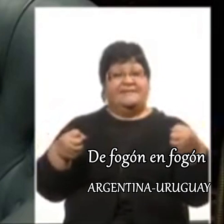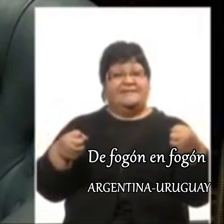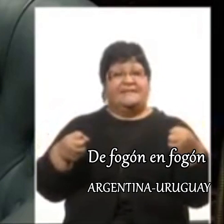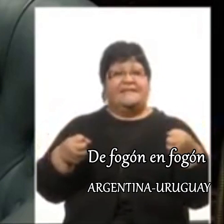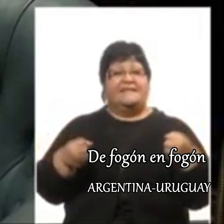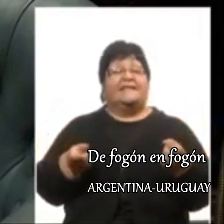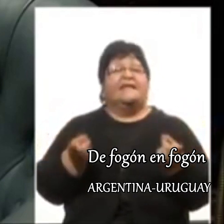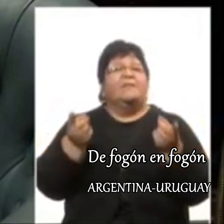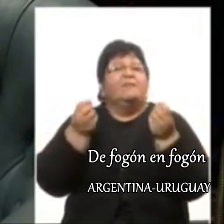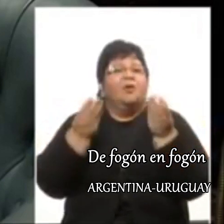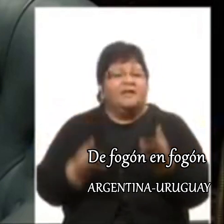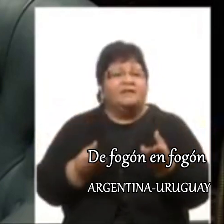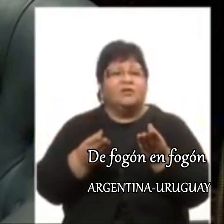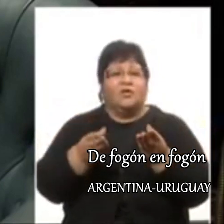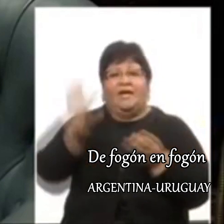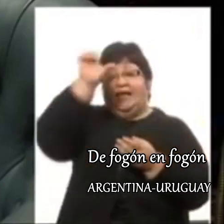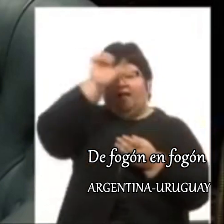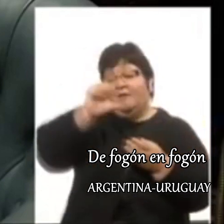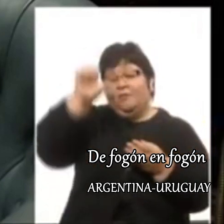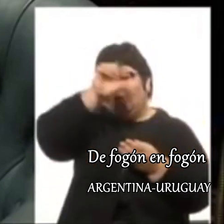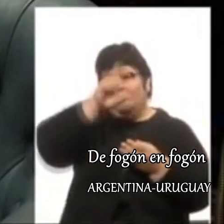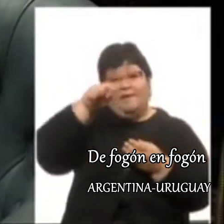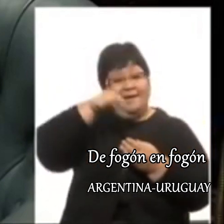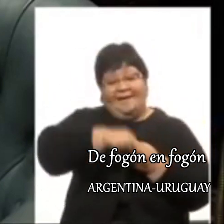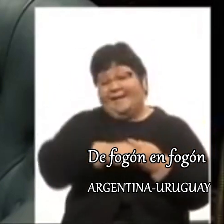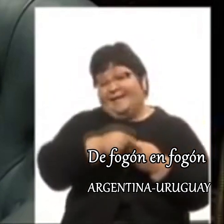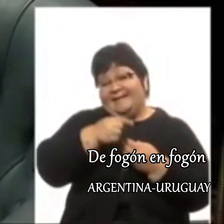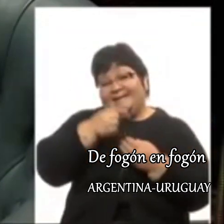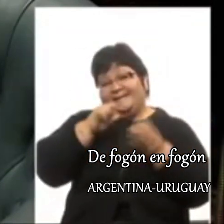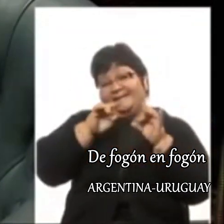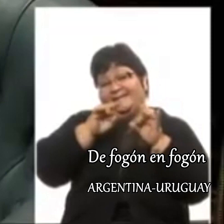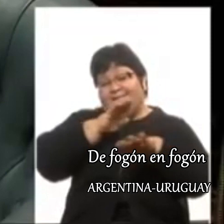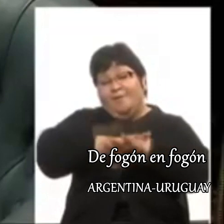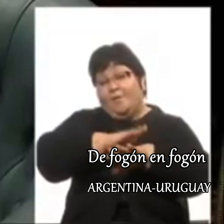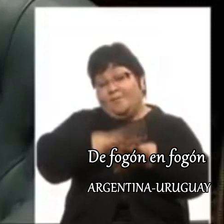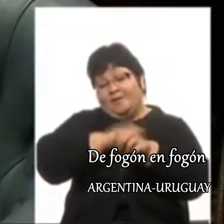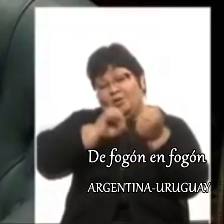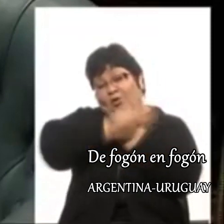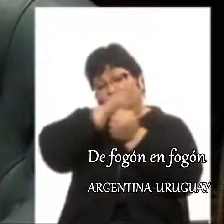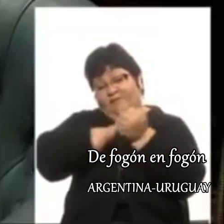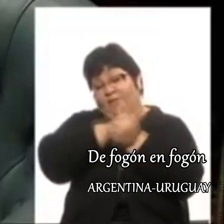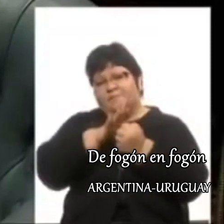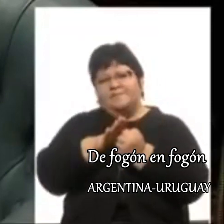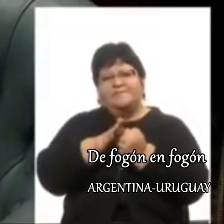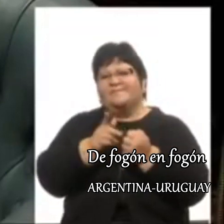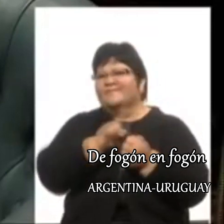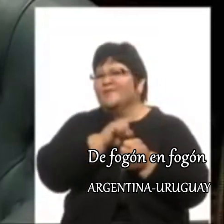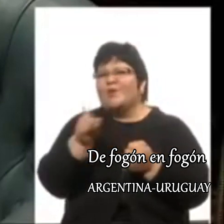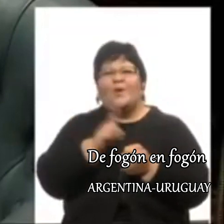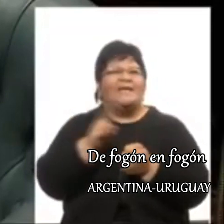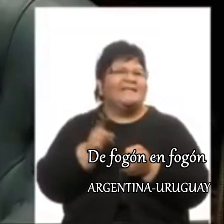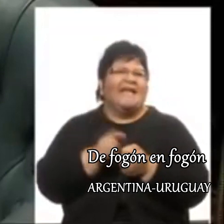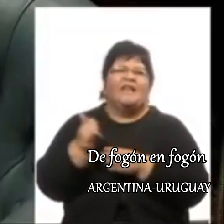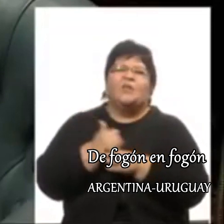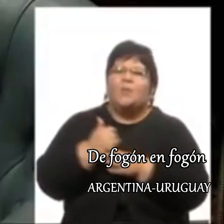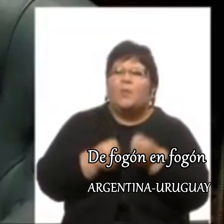toda europa en esta pandemia entiende que no es el mercado el que resuelve las cosas y se está trabajando